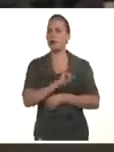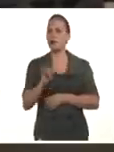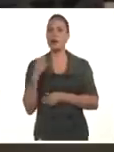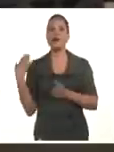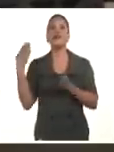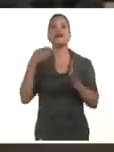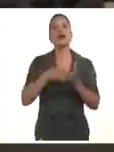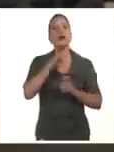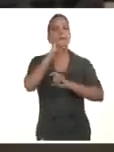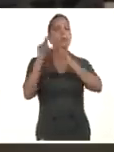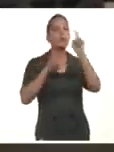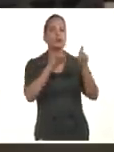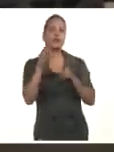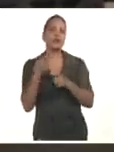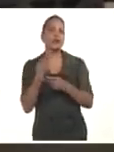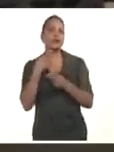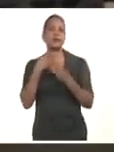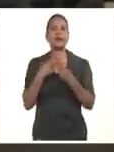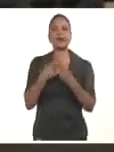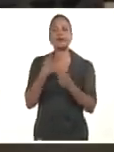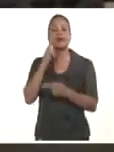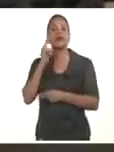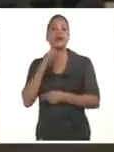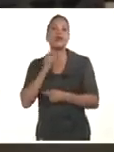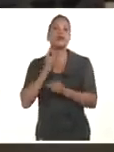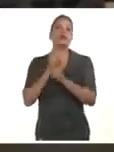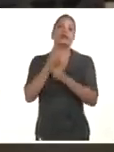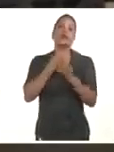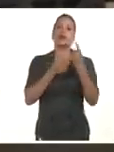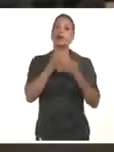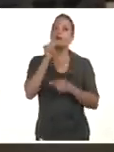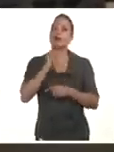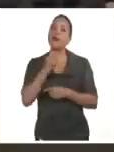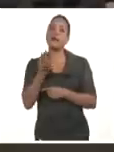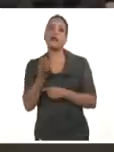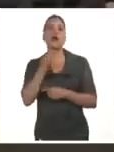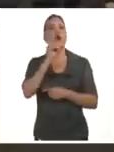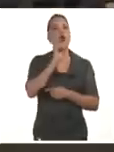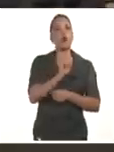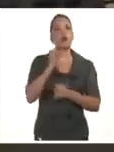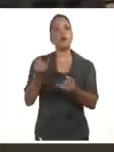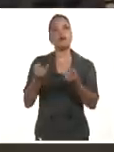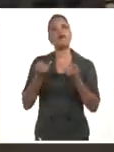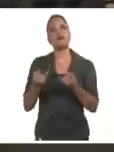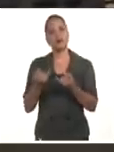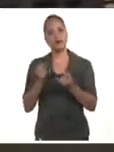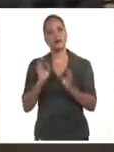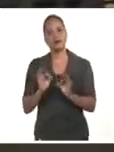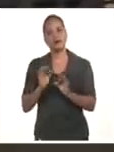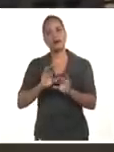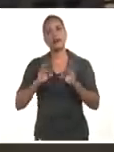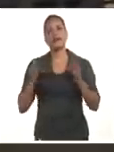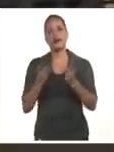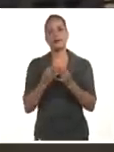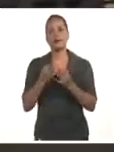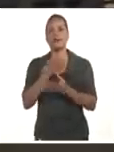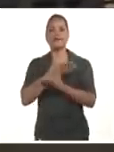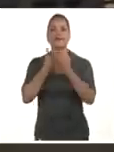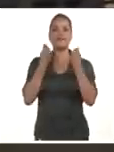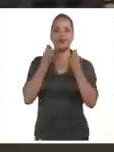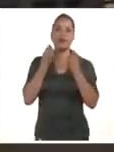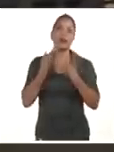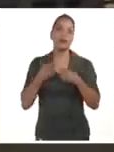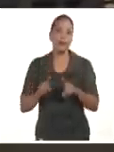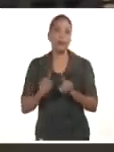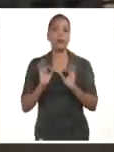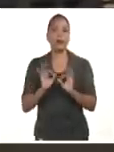aquí, familiares con la esperanza de encontrar o al menos tener un poco de información con sus familiares desaparecidos. Pero para